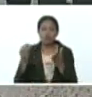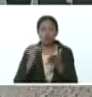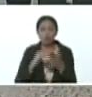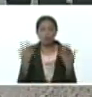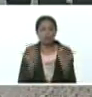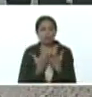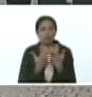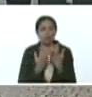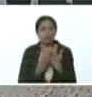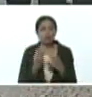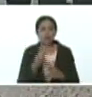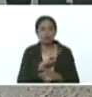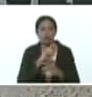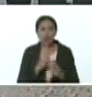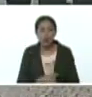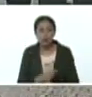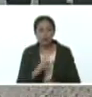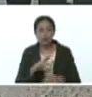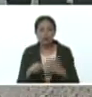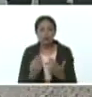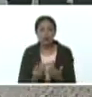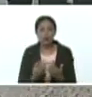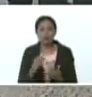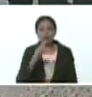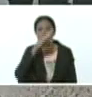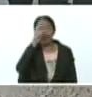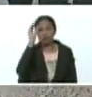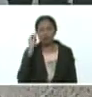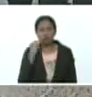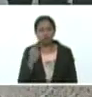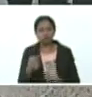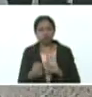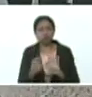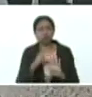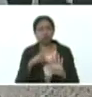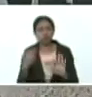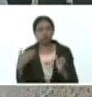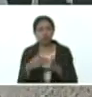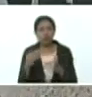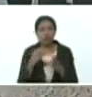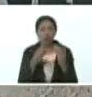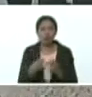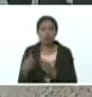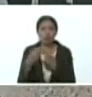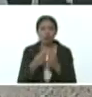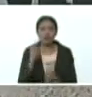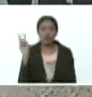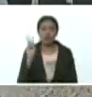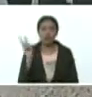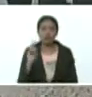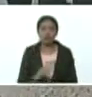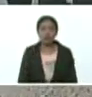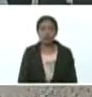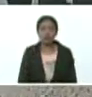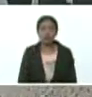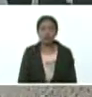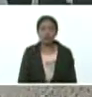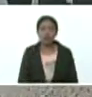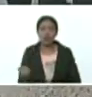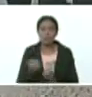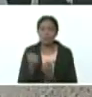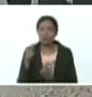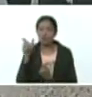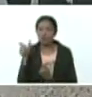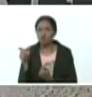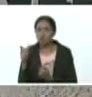guerra brutal que Donald Trump declaró contra la economía de Venezuela, con la complicidad de esta